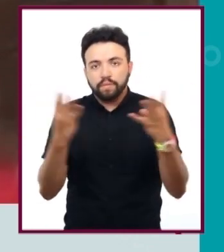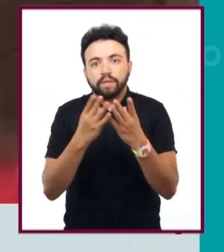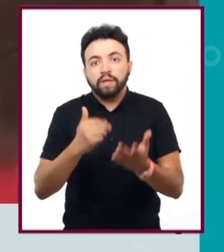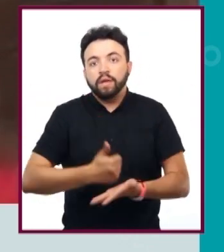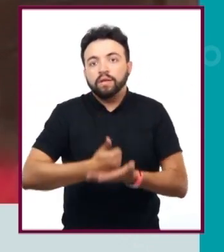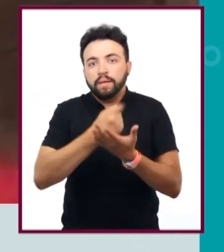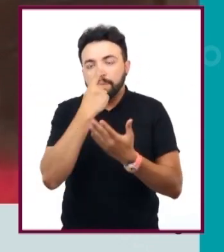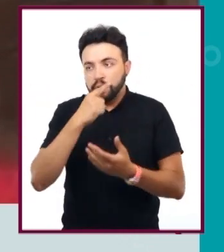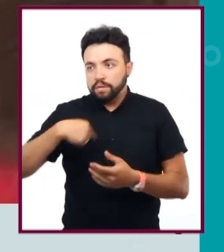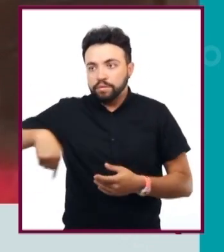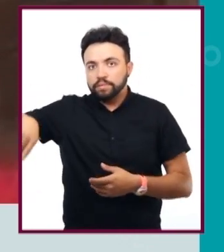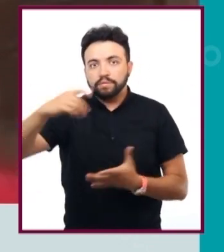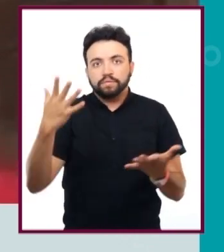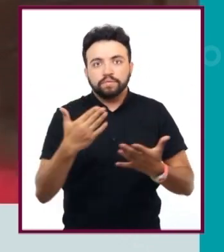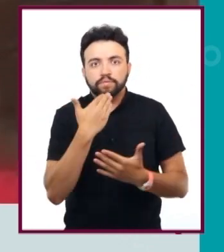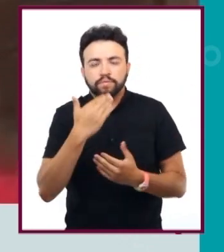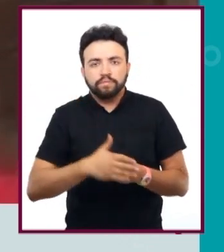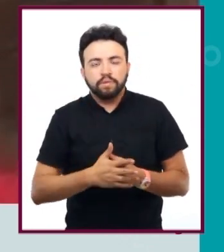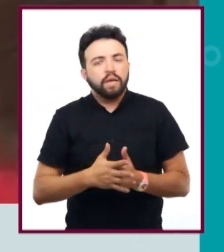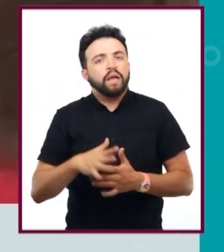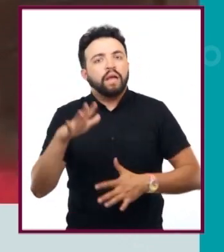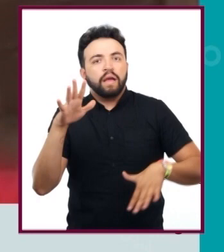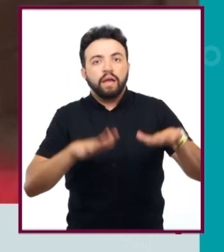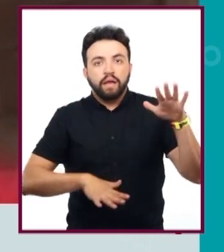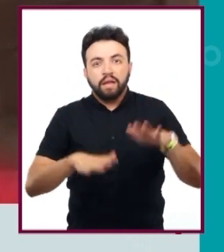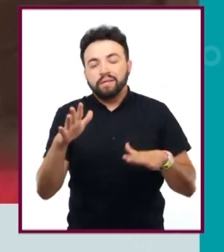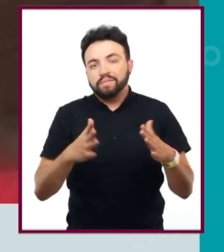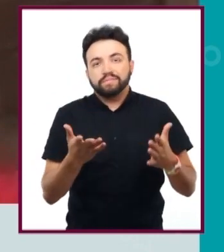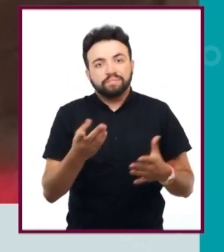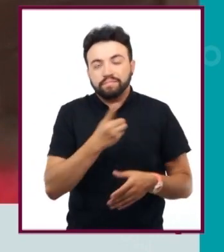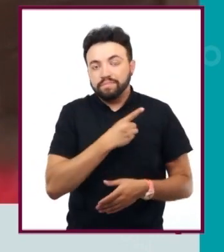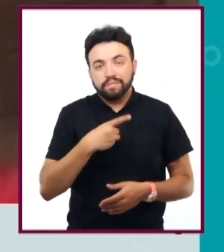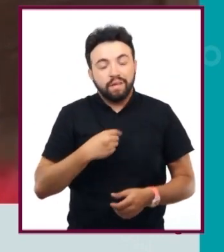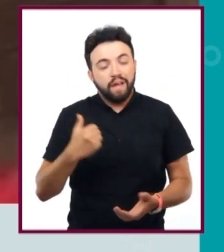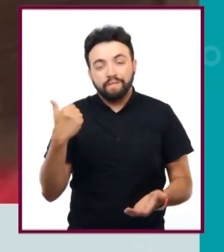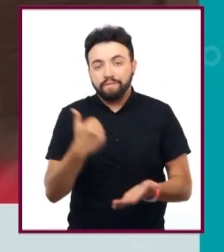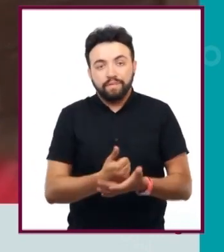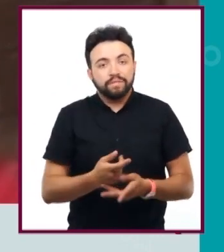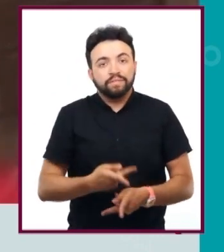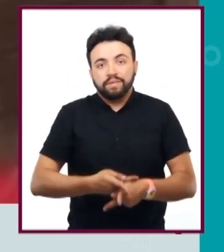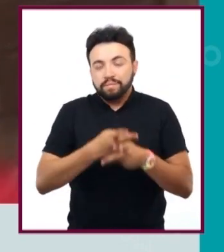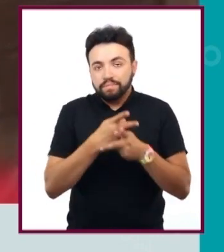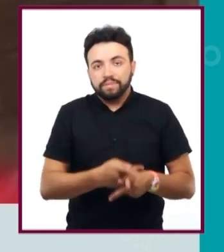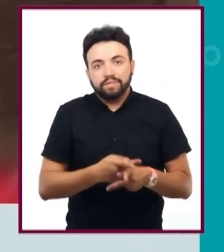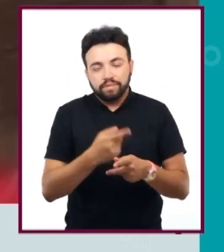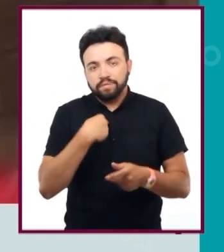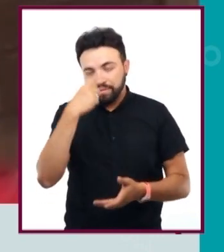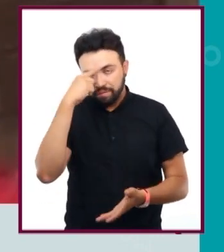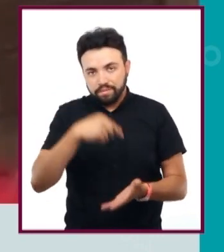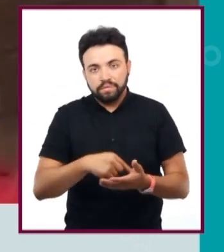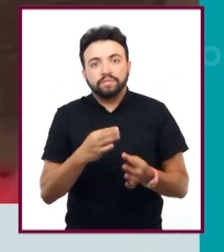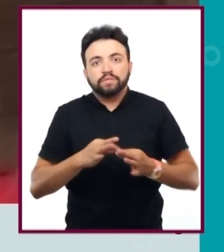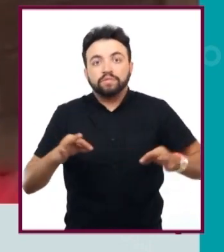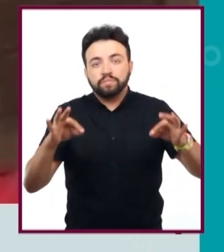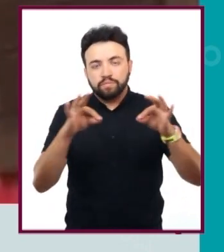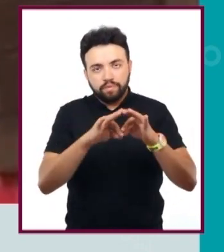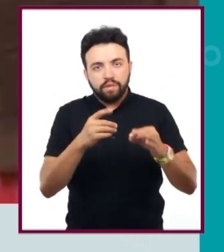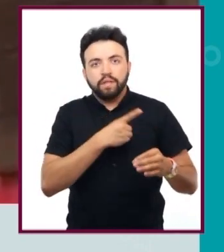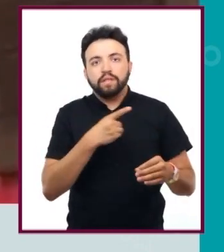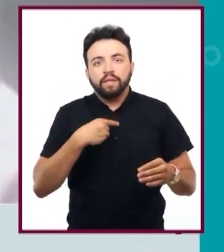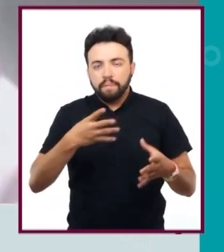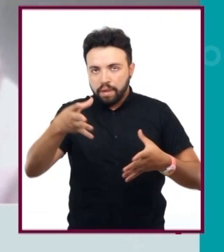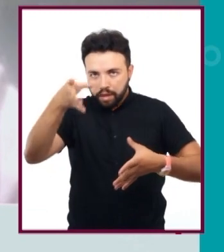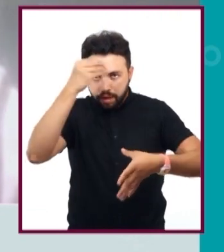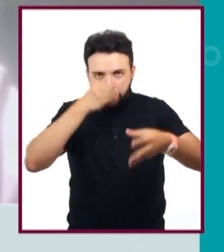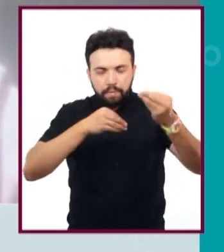con ellos y pues tú también, ¿no? Hay veces que sí o sí tienes que tener paciencia, entonces considero que es importante